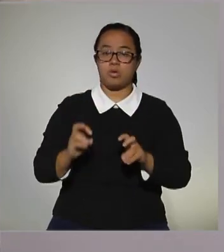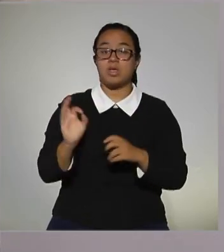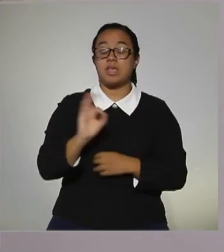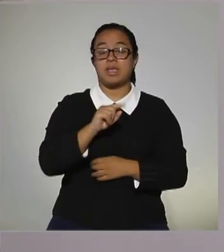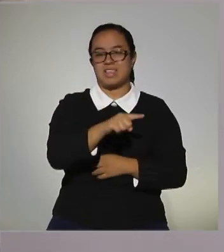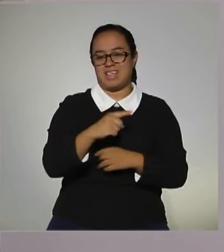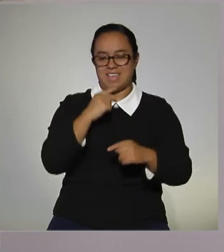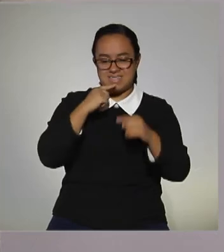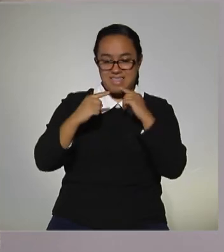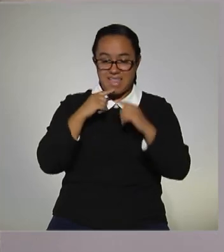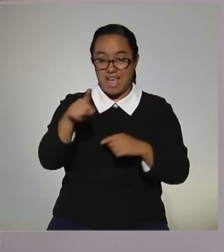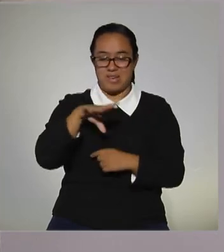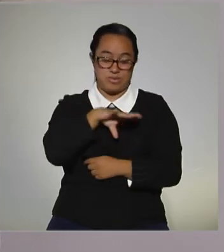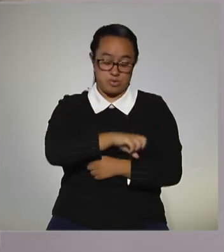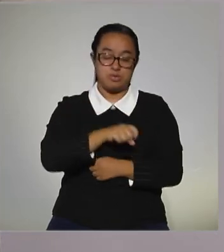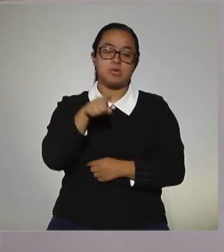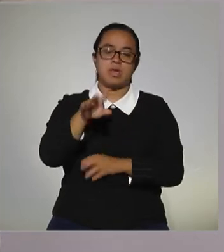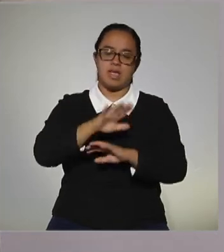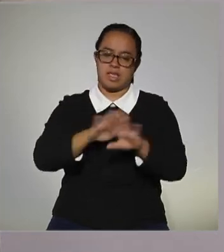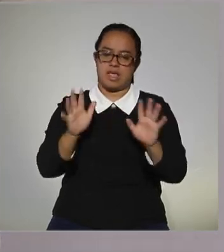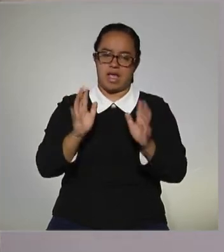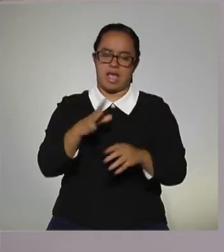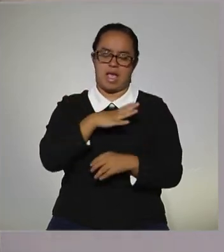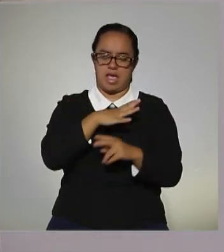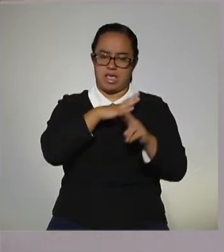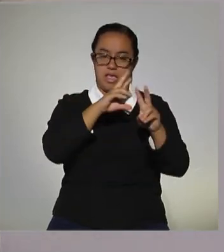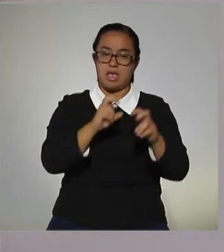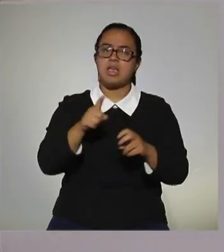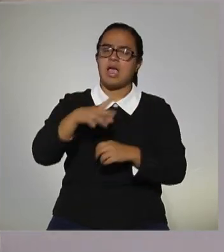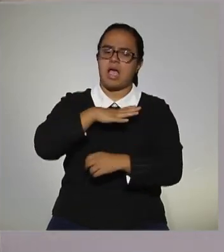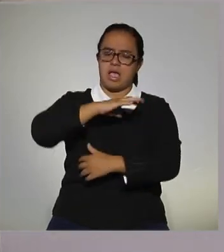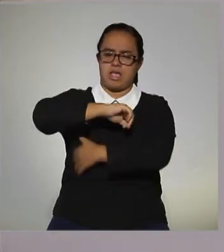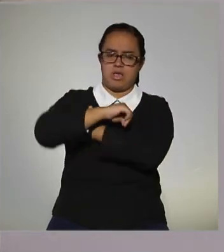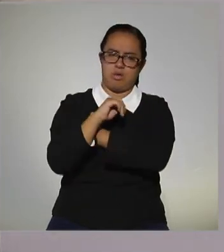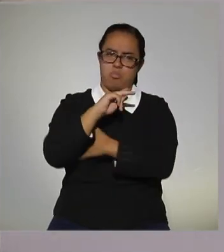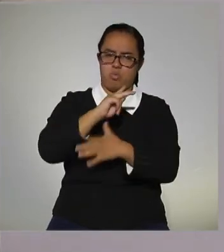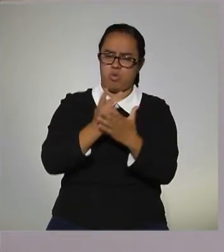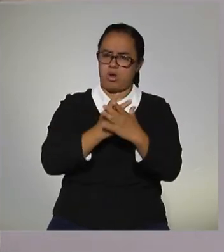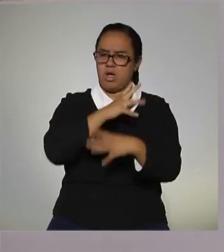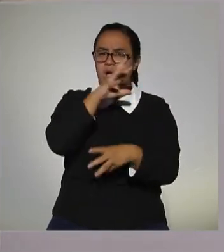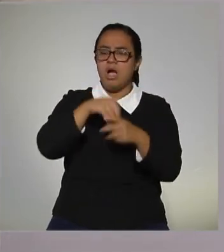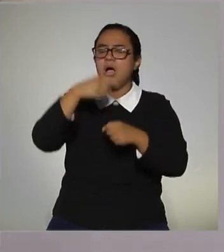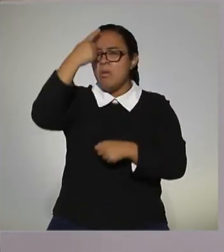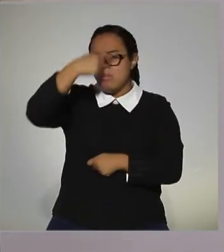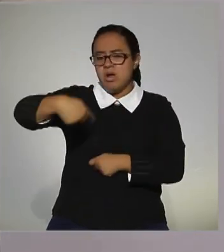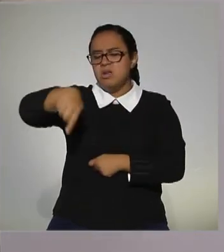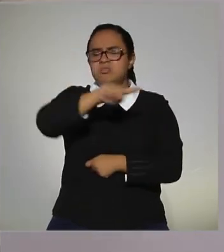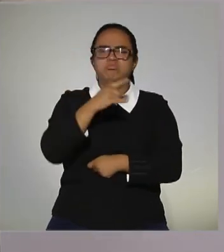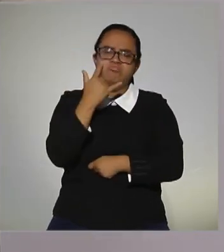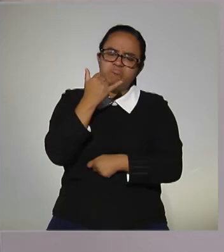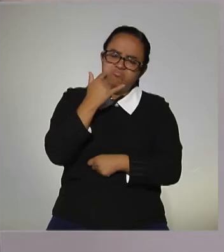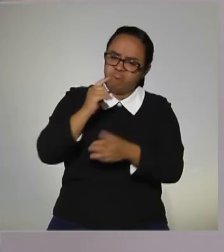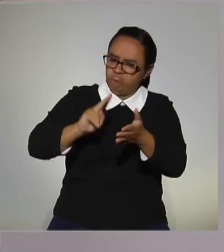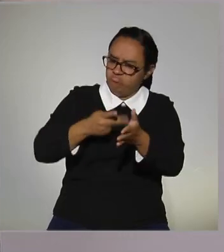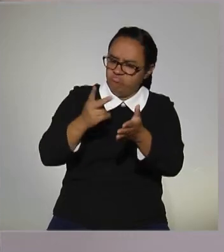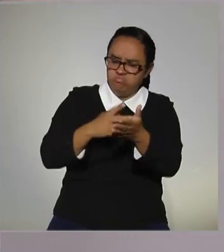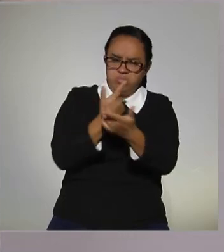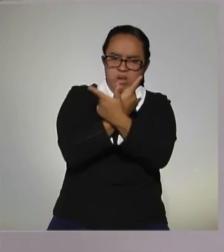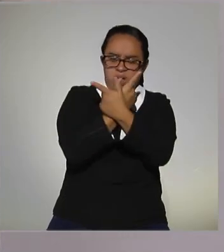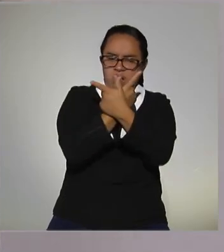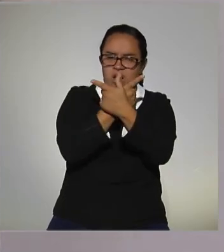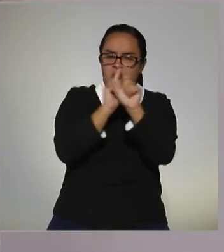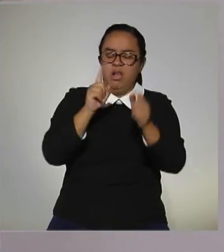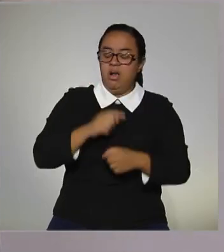de Diálogos ya la tienen, ahí se queda este programa y todos los del 11 para que los puedan ver las veces que necesiten en